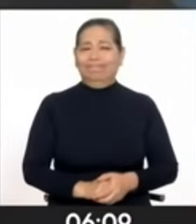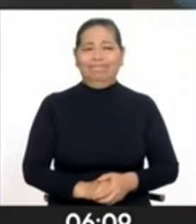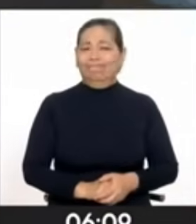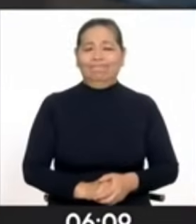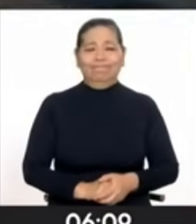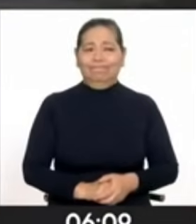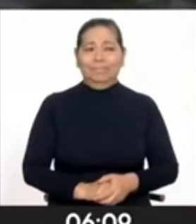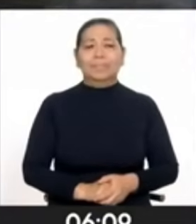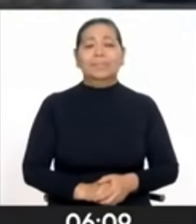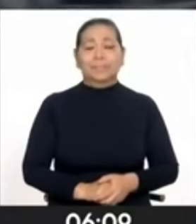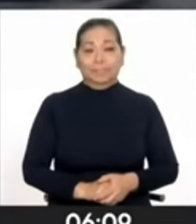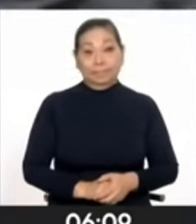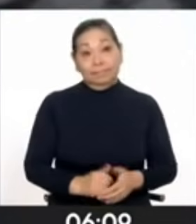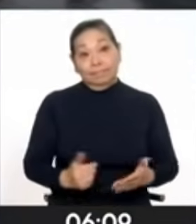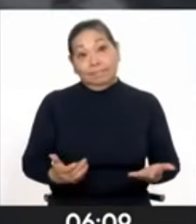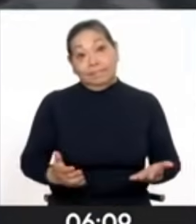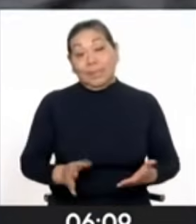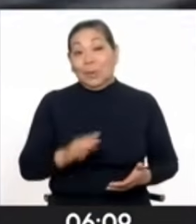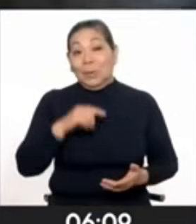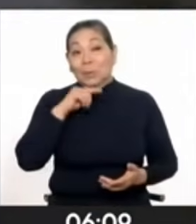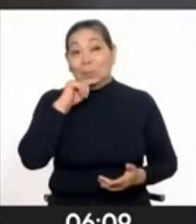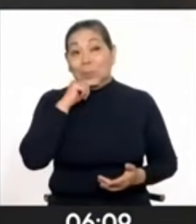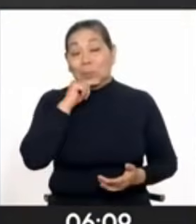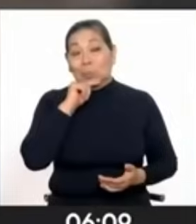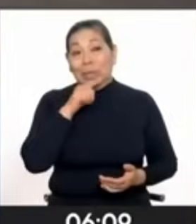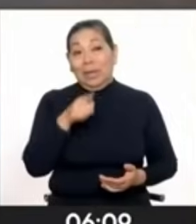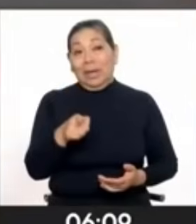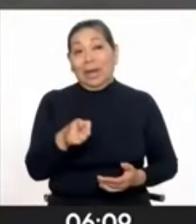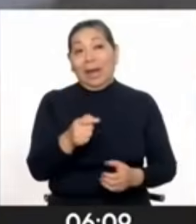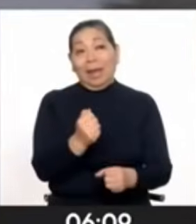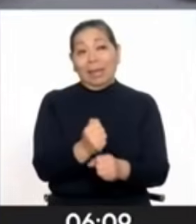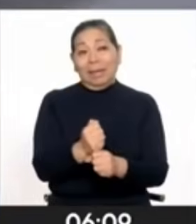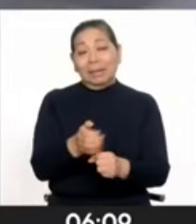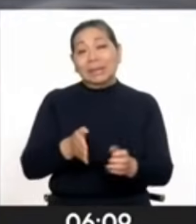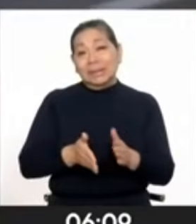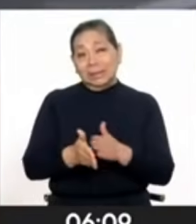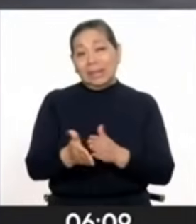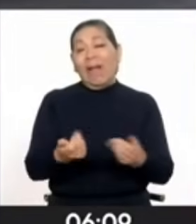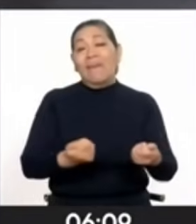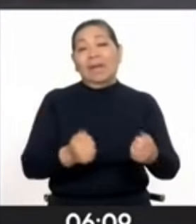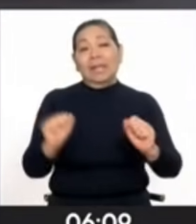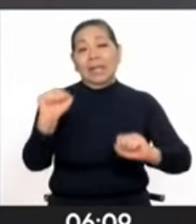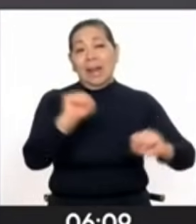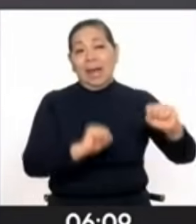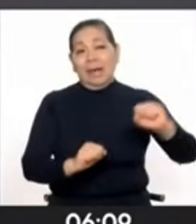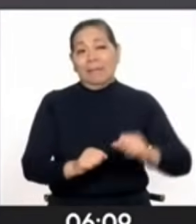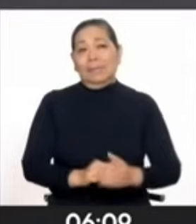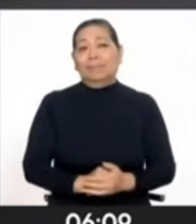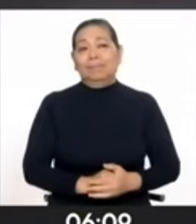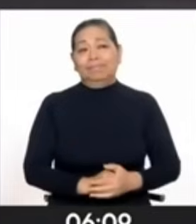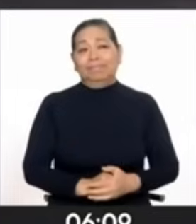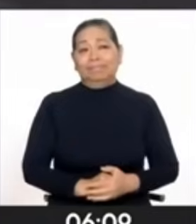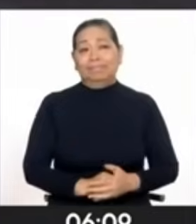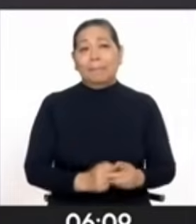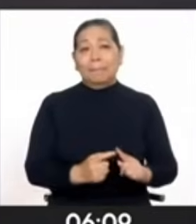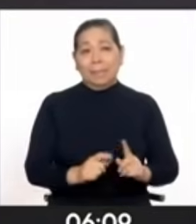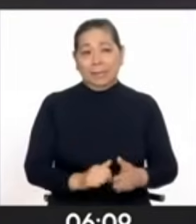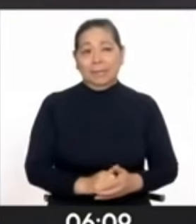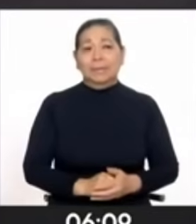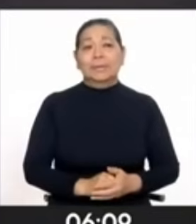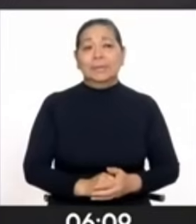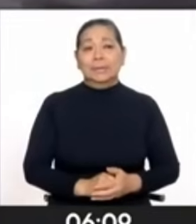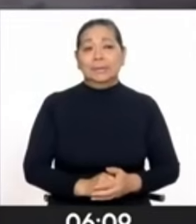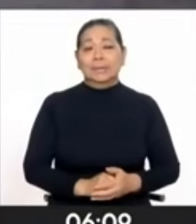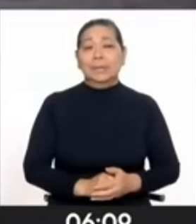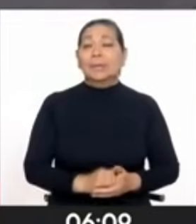Ok, señora, muy amable, mucha buena versión de una de las vecinas que ha sido afectada con este desalojo, pero